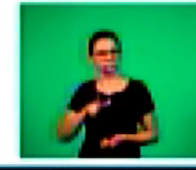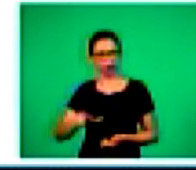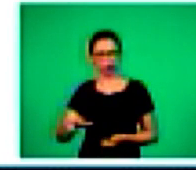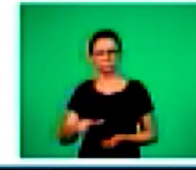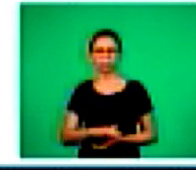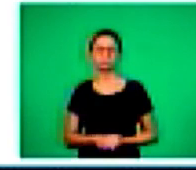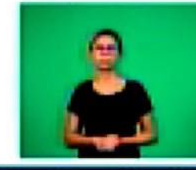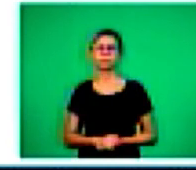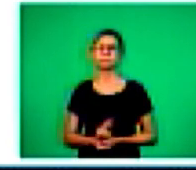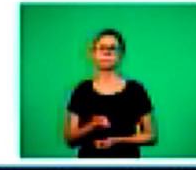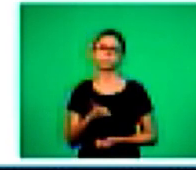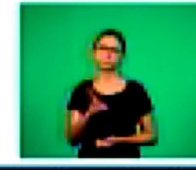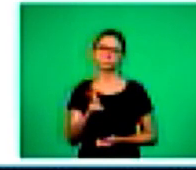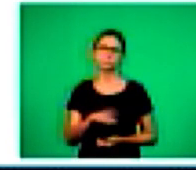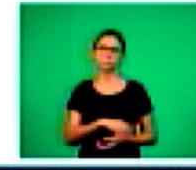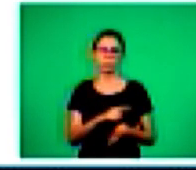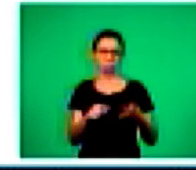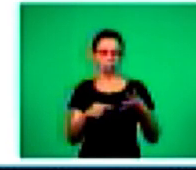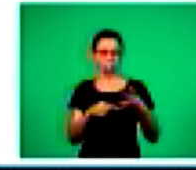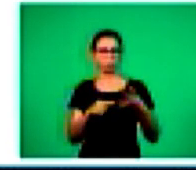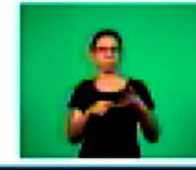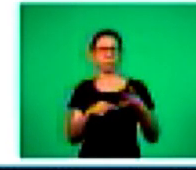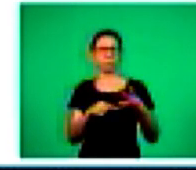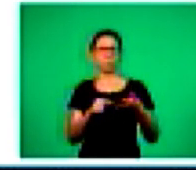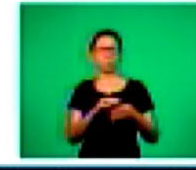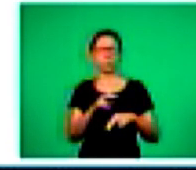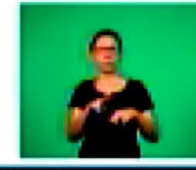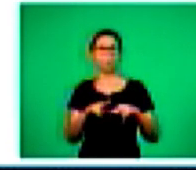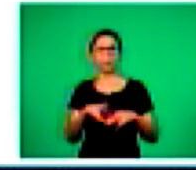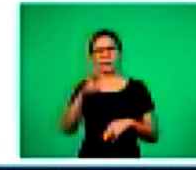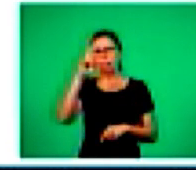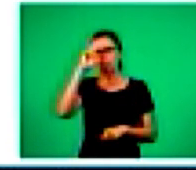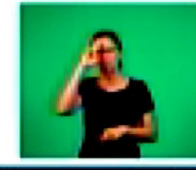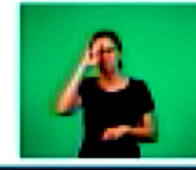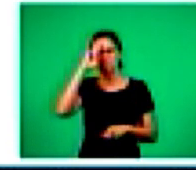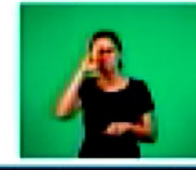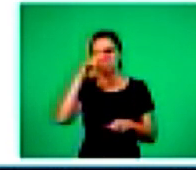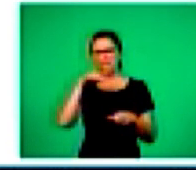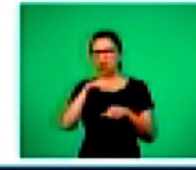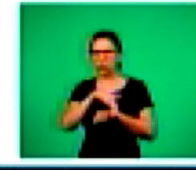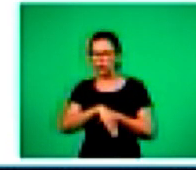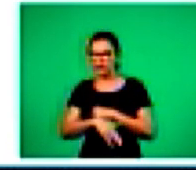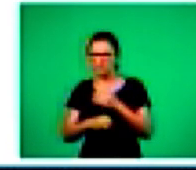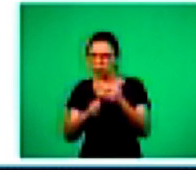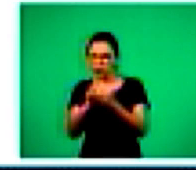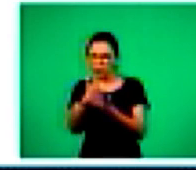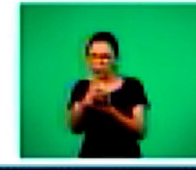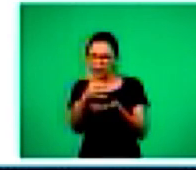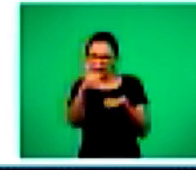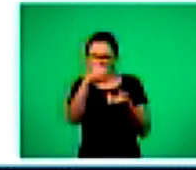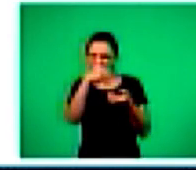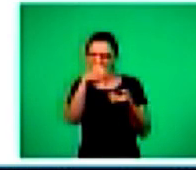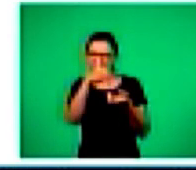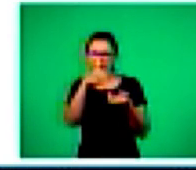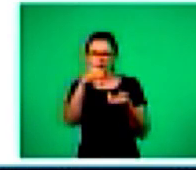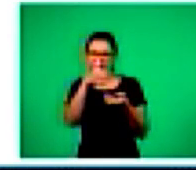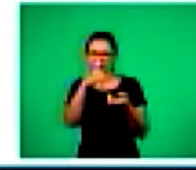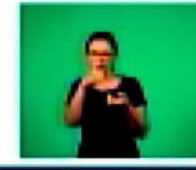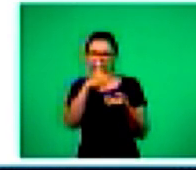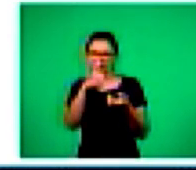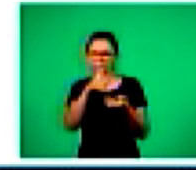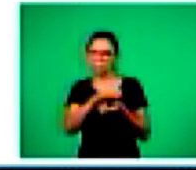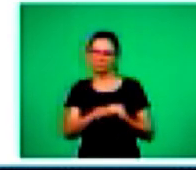más cuarto motivo a la medianoche no era momento de comprar aceite pues quien lo